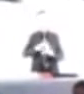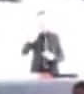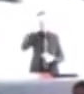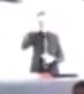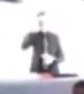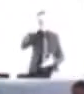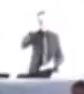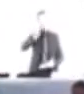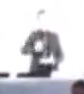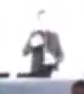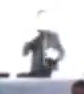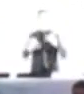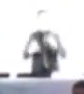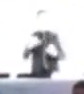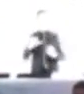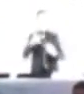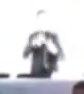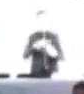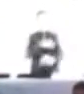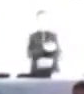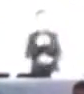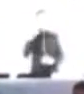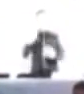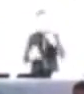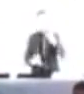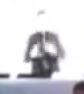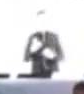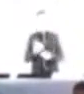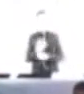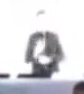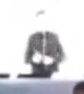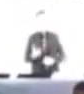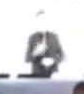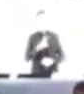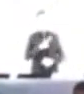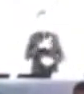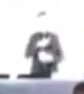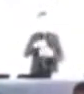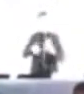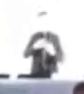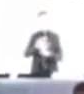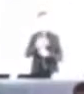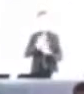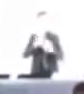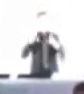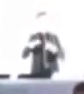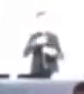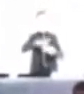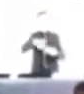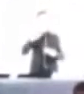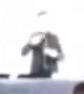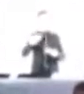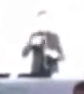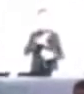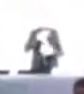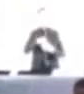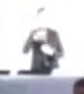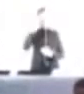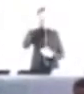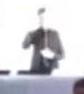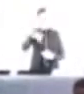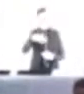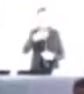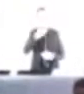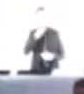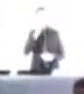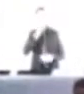Poder Judicial, en el sentido de que están presentes la totalidad de las y los magistrados, así como la señora y señores